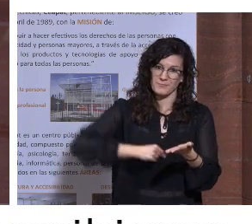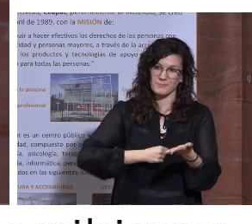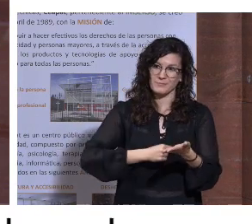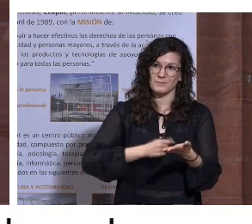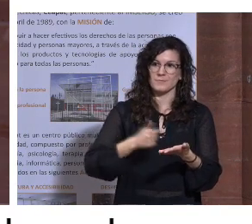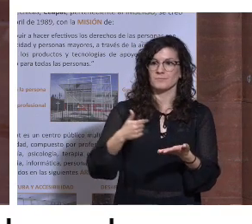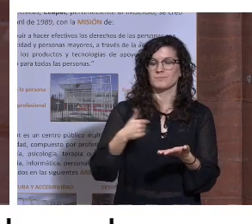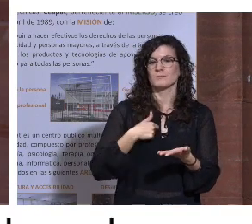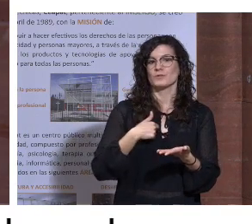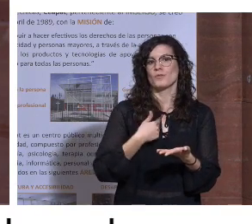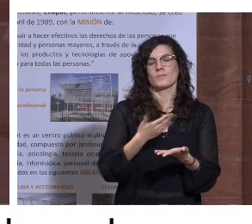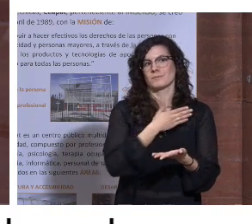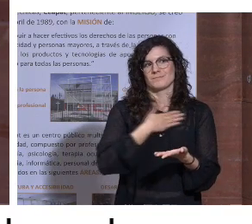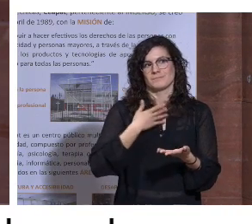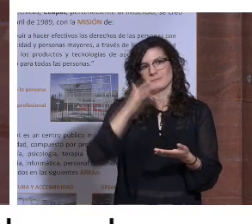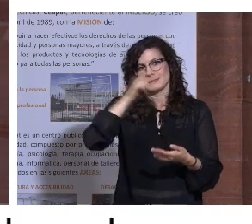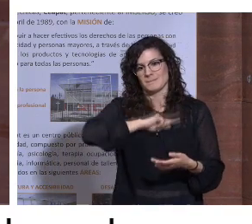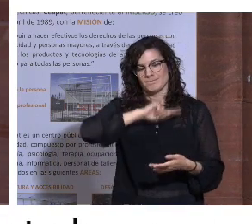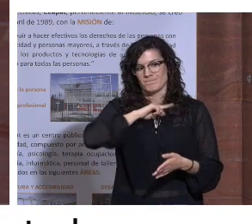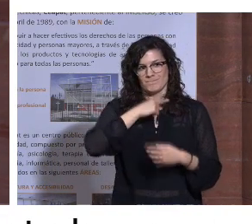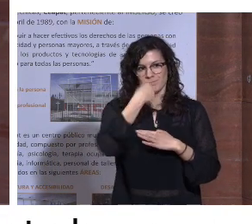gustaba, me veía obligado a